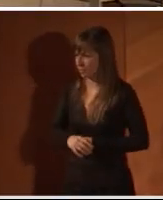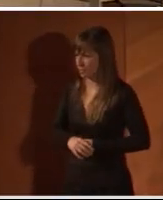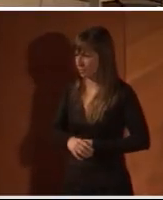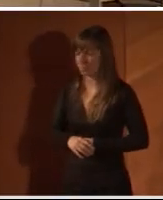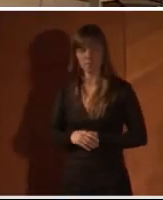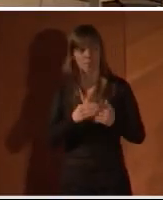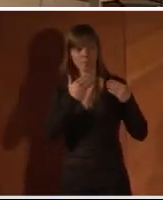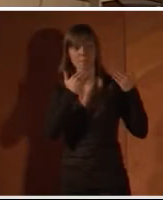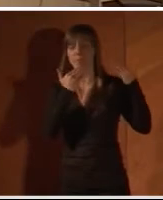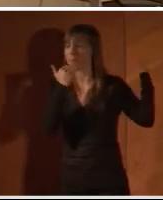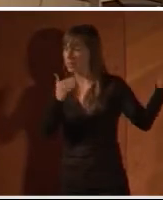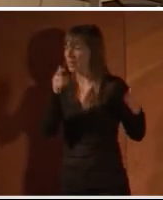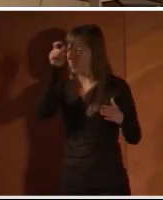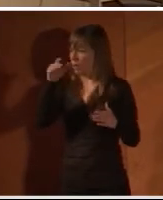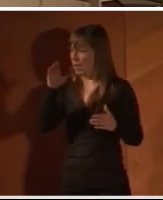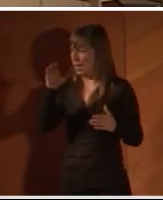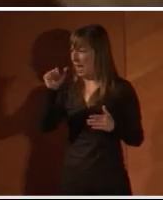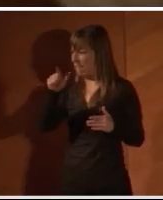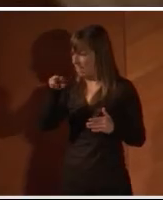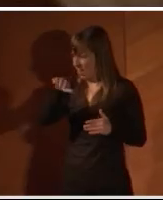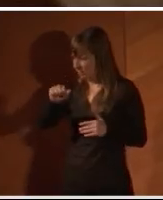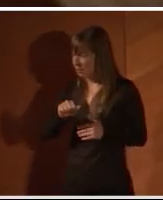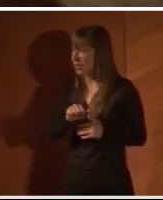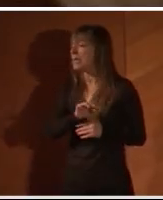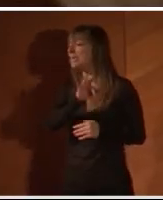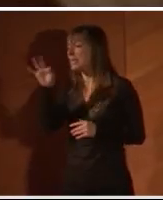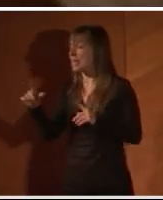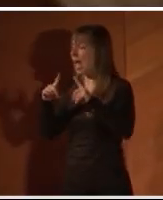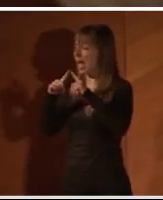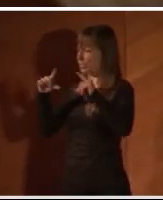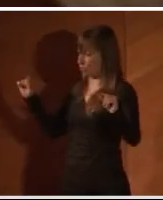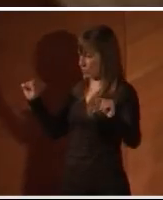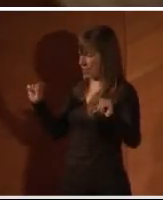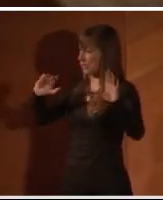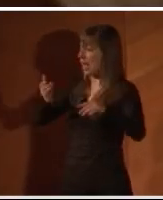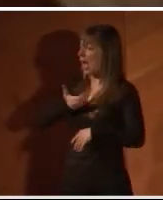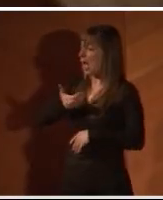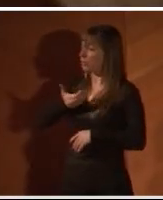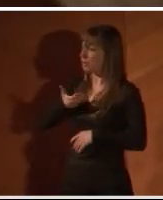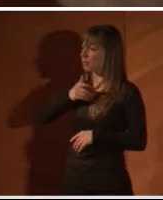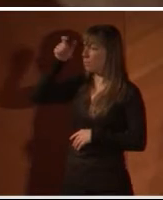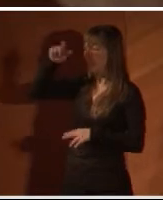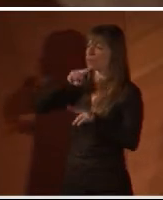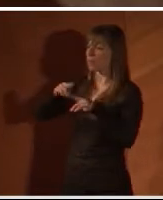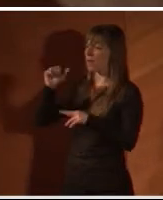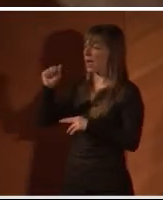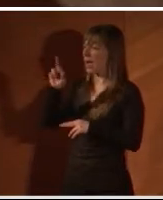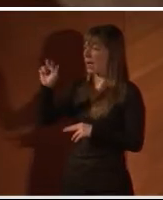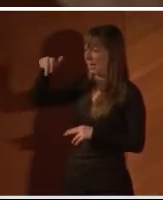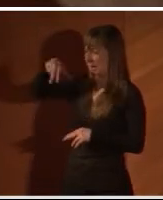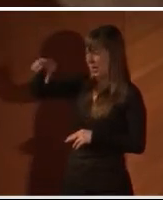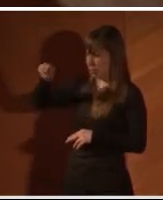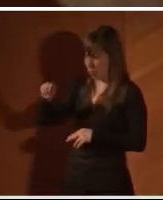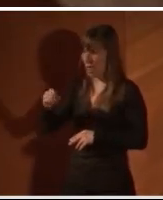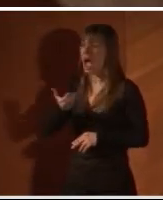Un abrazo para Calviá. Y ahora nos vamos a Asturias. Desde el Ayuntamiento de Carreño habla la alcaldesa Amelia Álvarez.